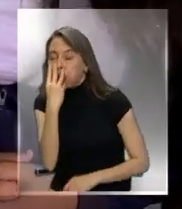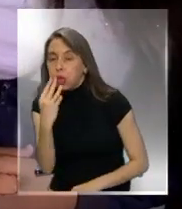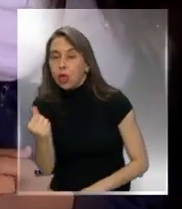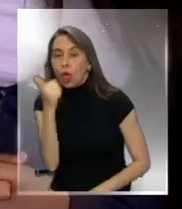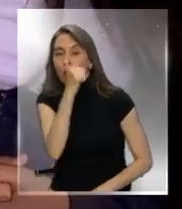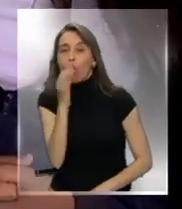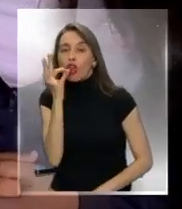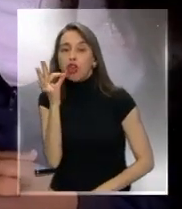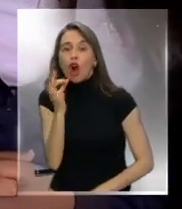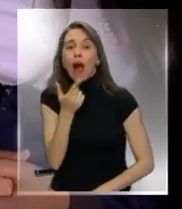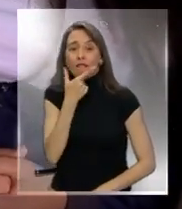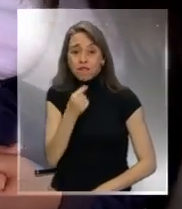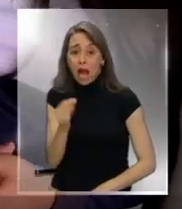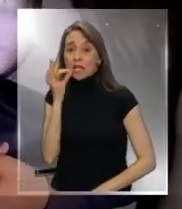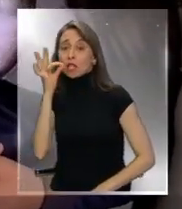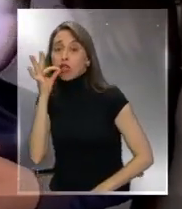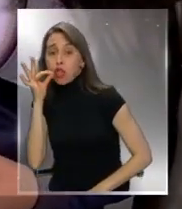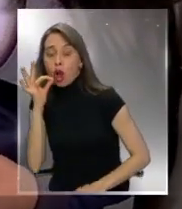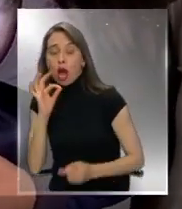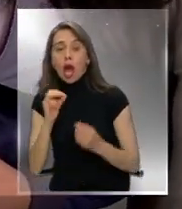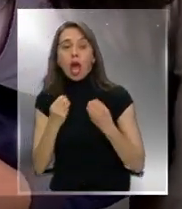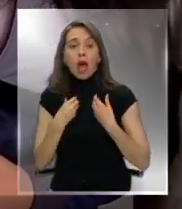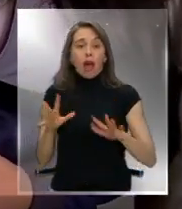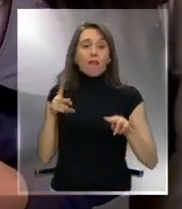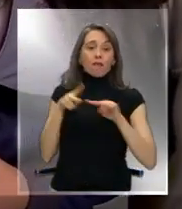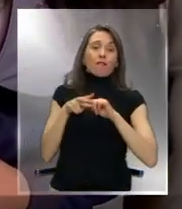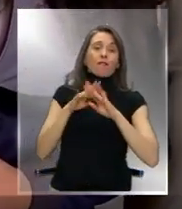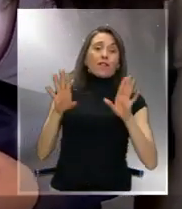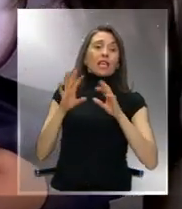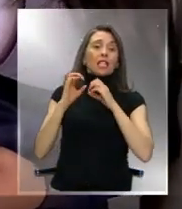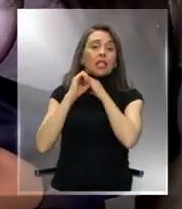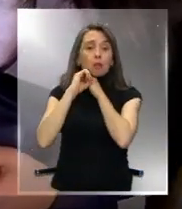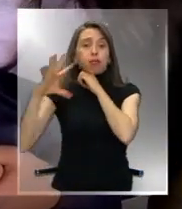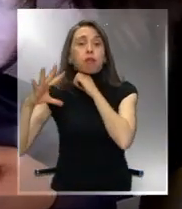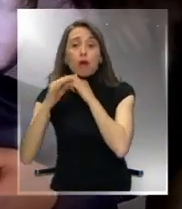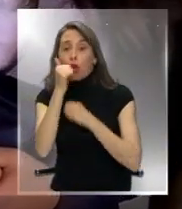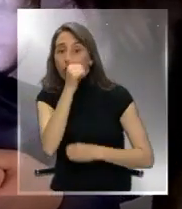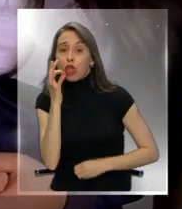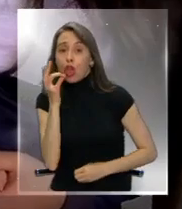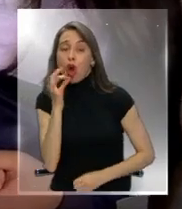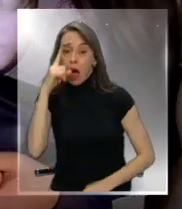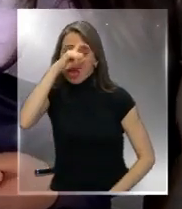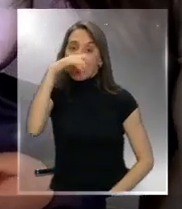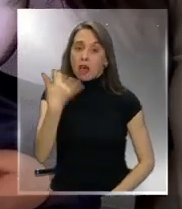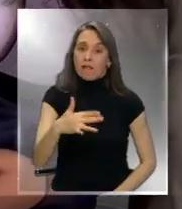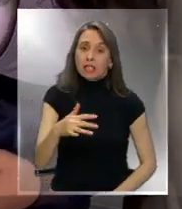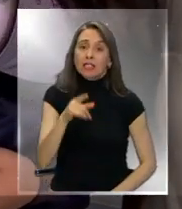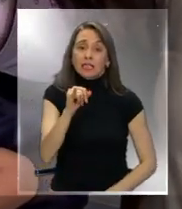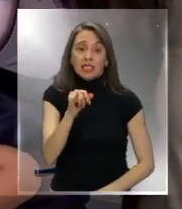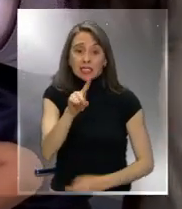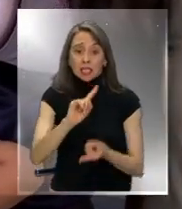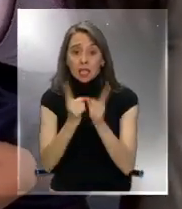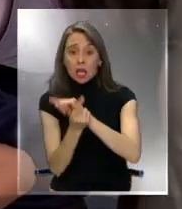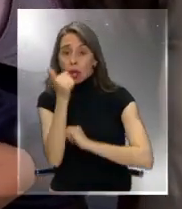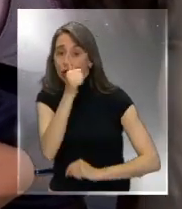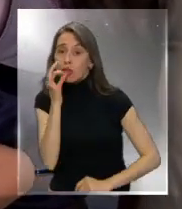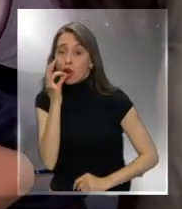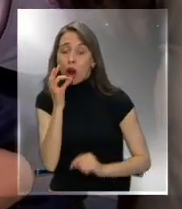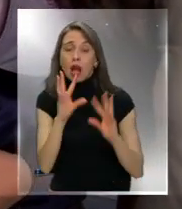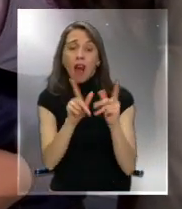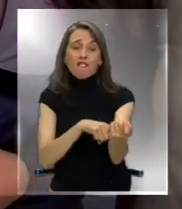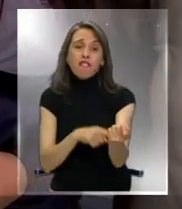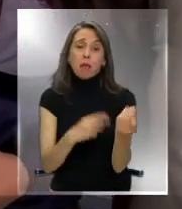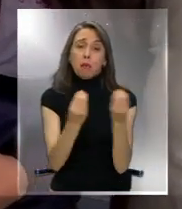como dicen, es fácil, pero salir es muy difícil. Y ojalá que nadie se metiera a la droga, porque es algo que destruye muchas familias y que